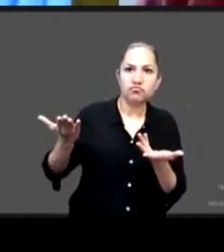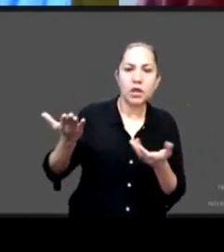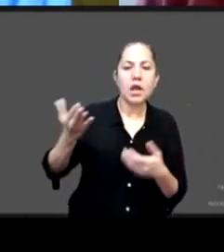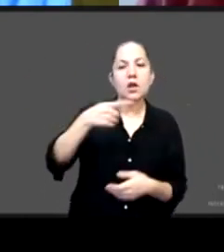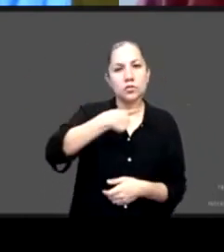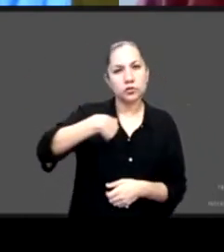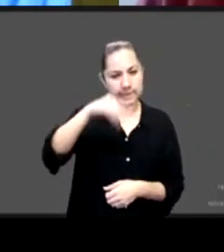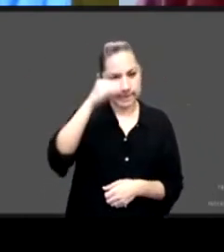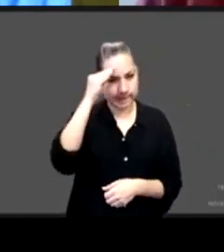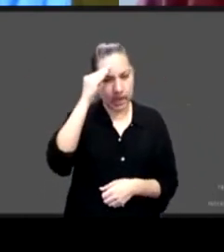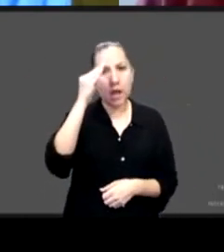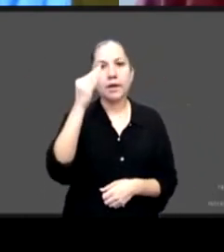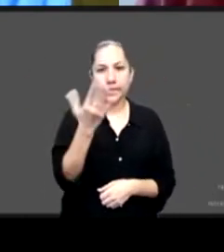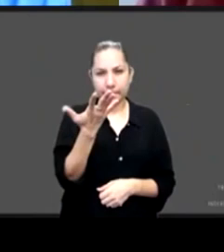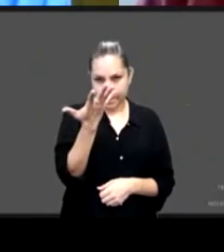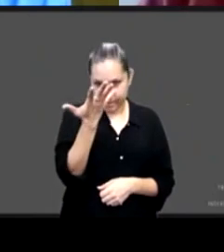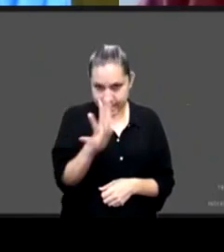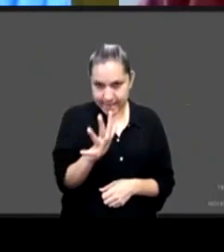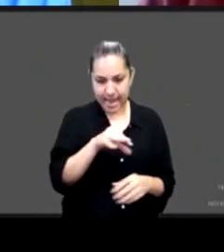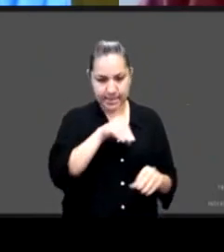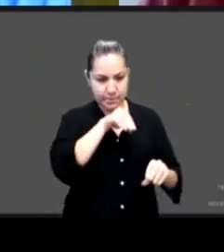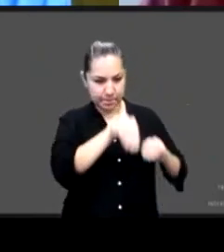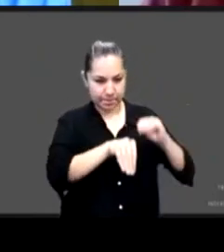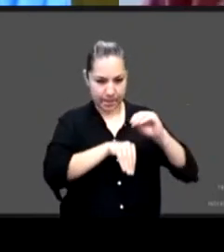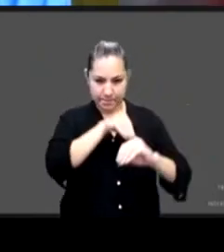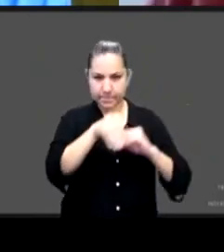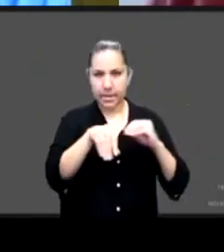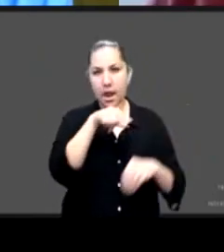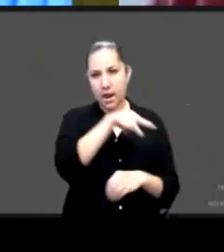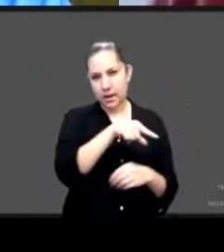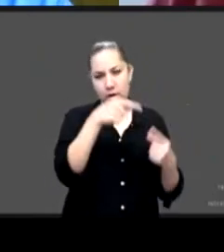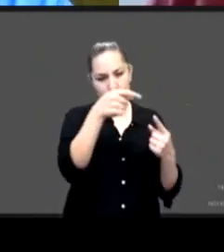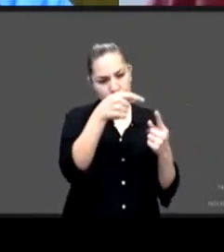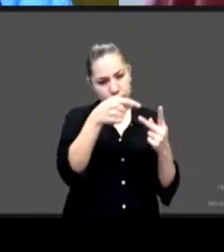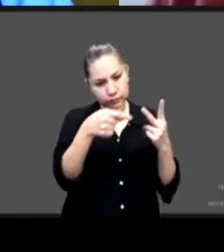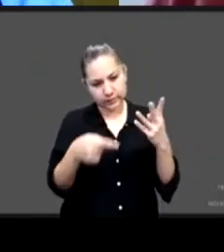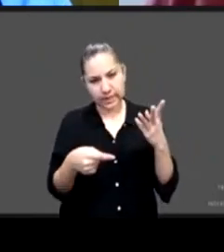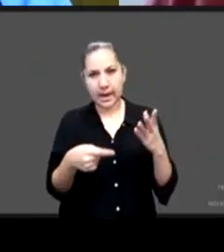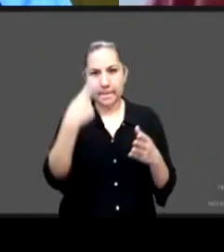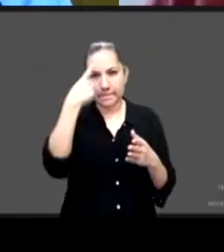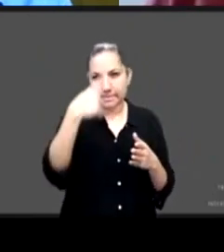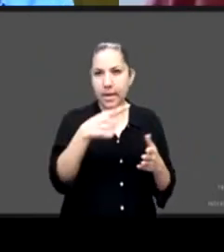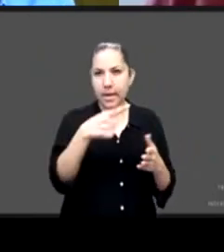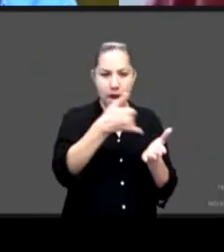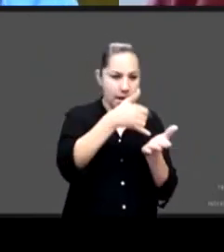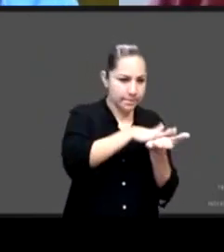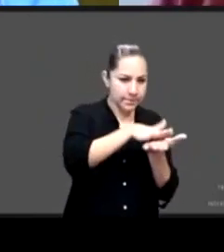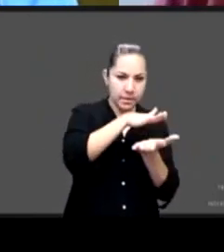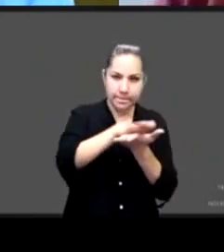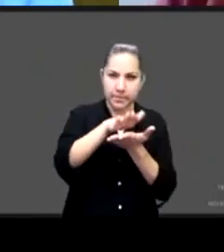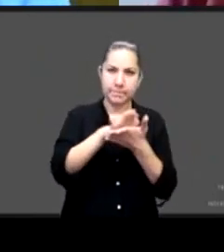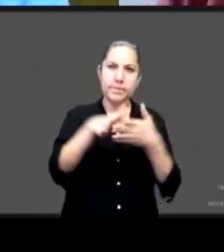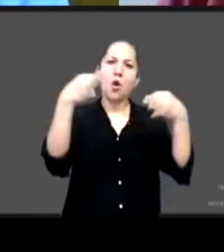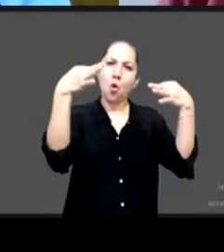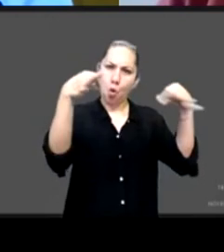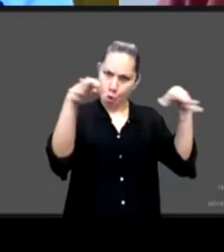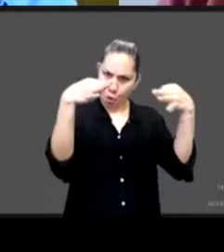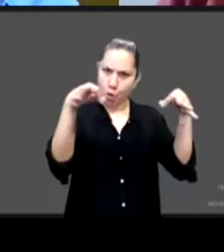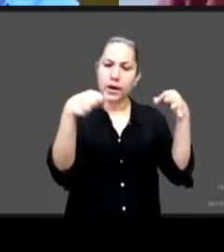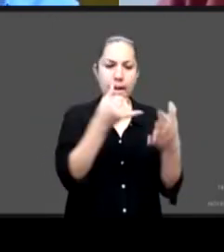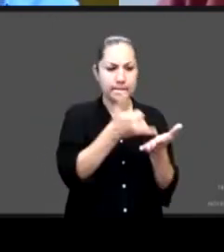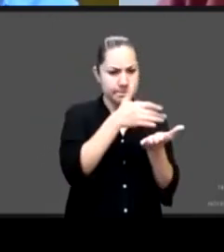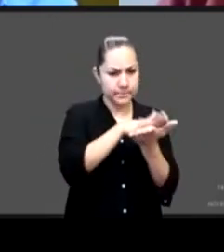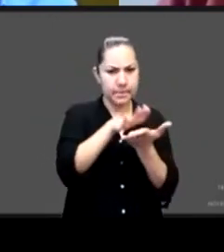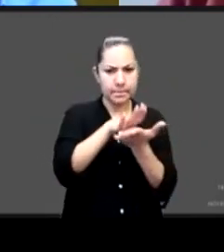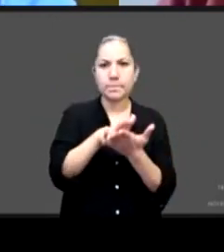10 números coleccionables de vitamina C que son impresos. Son hojitas volantes impresas que a través del programa de cultura